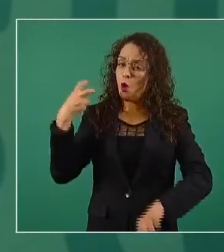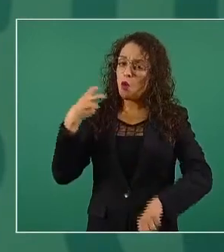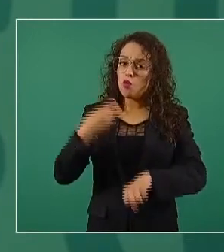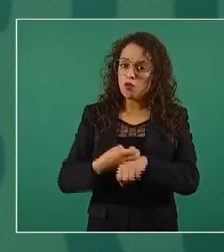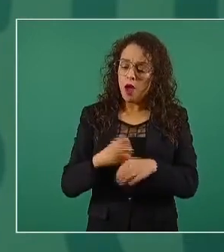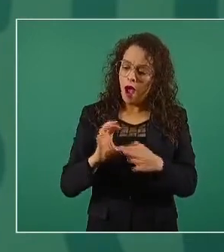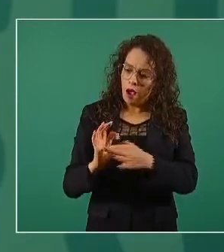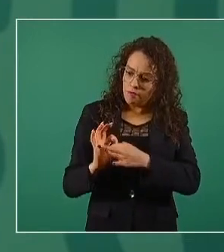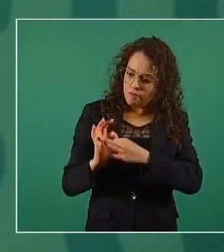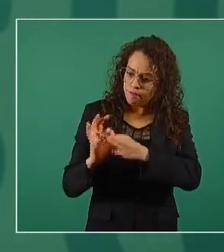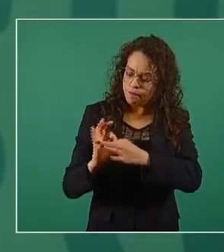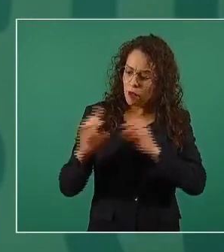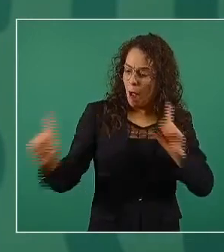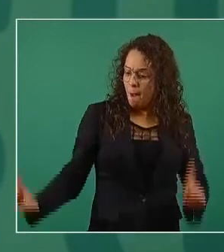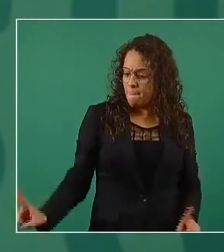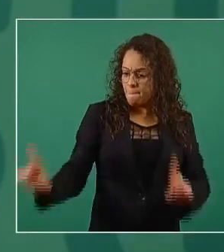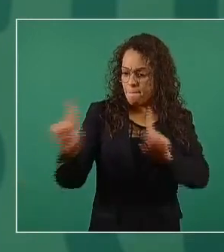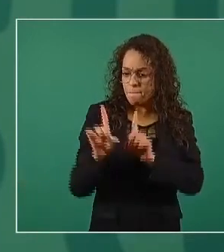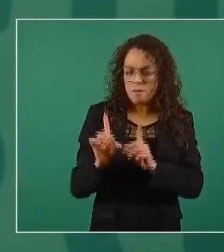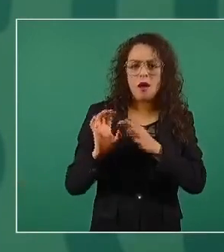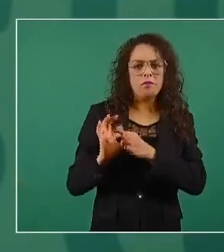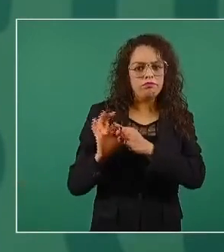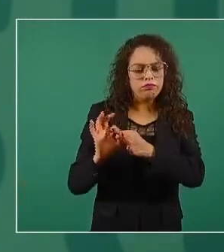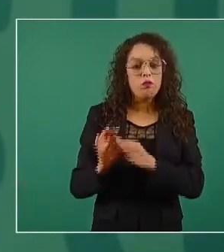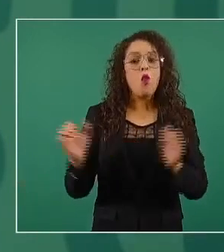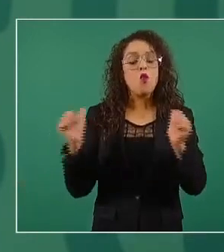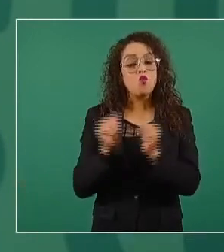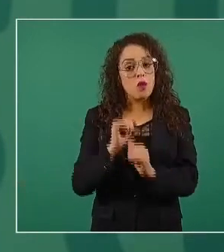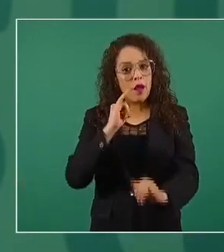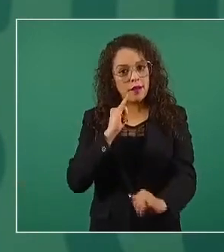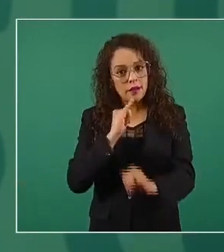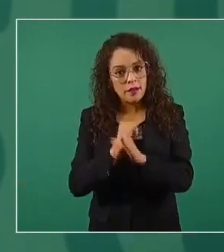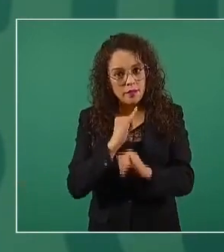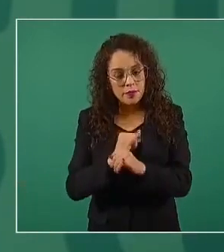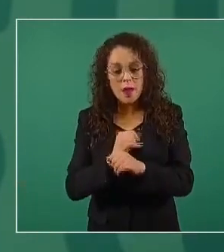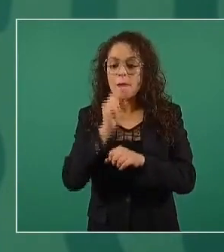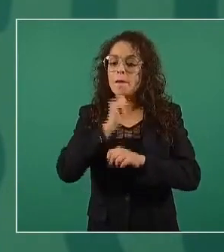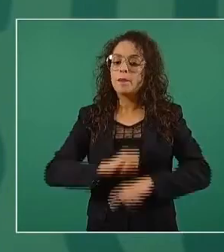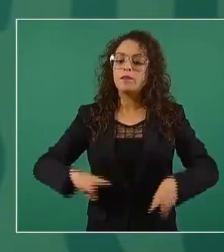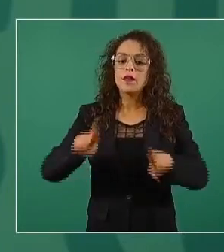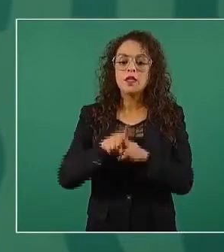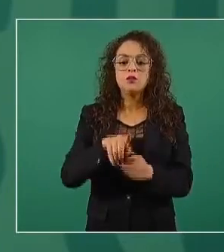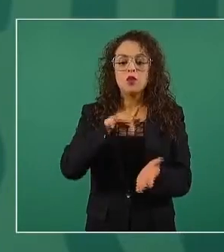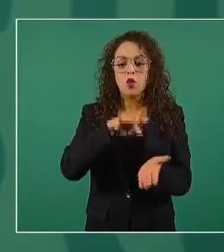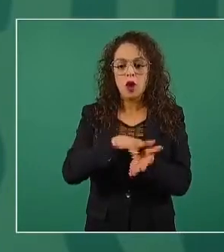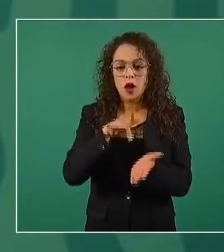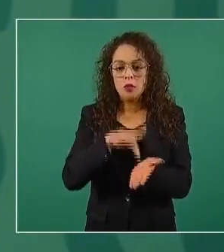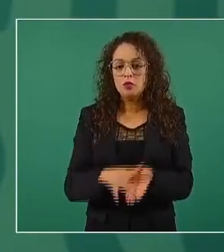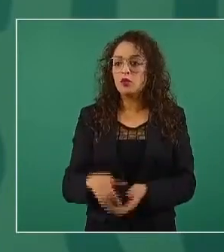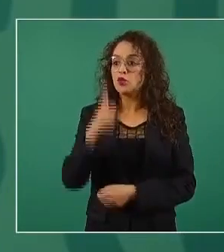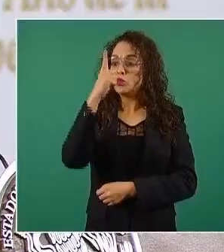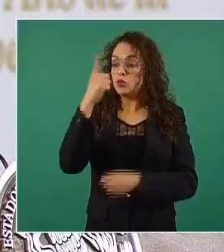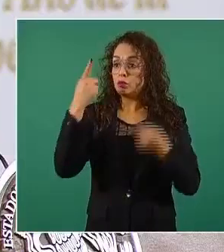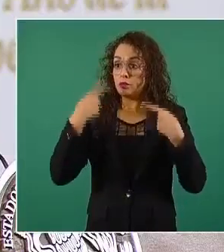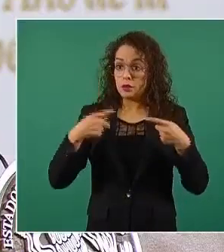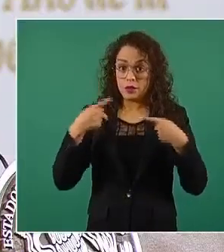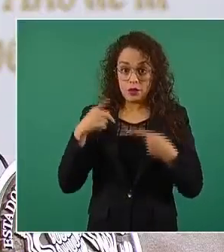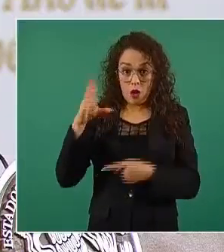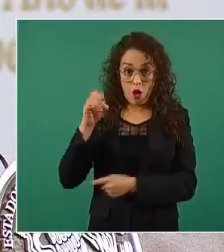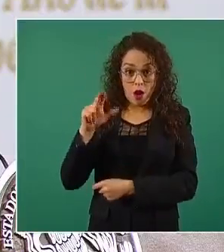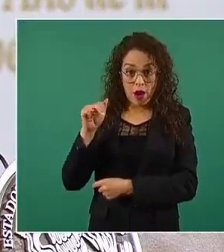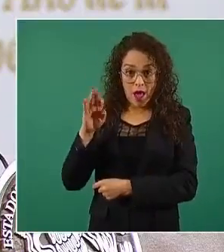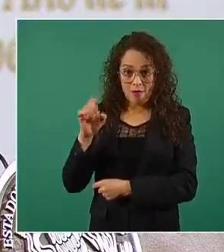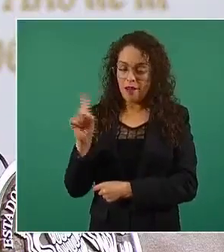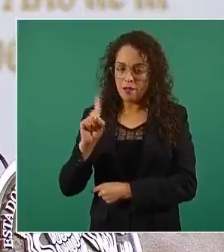personal, uno a uno, a través del internet y con ayuda no solo de la gente de CONAFE Central,